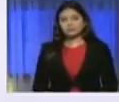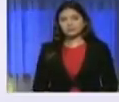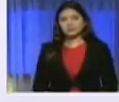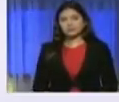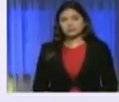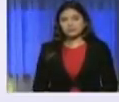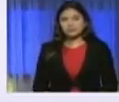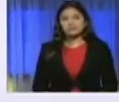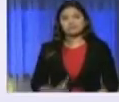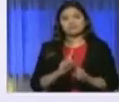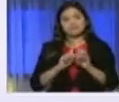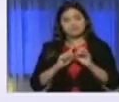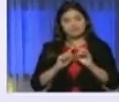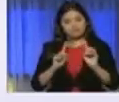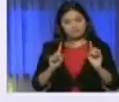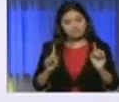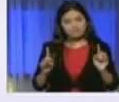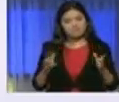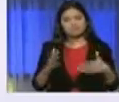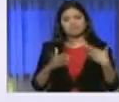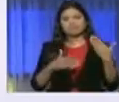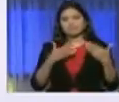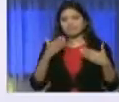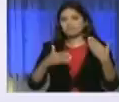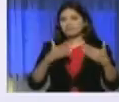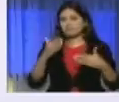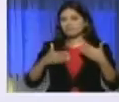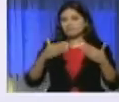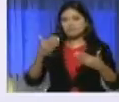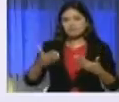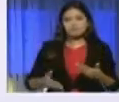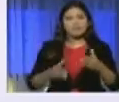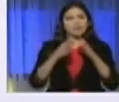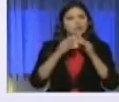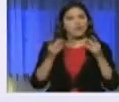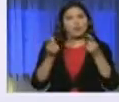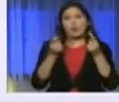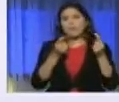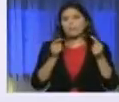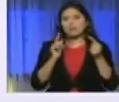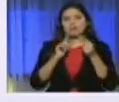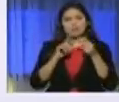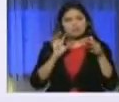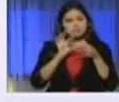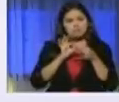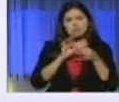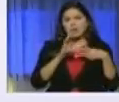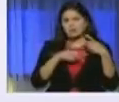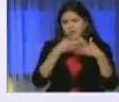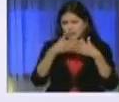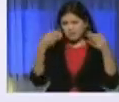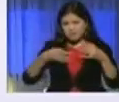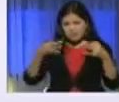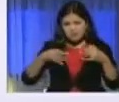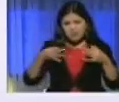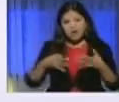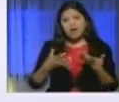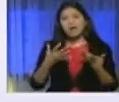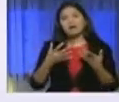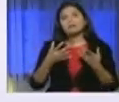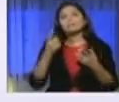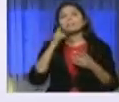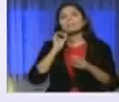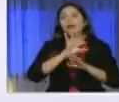Mientras vayamos estableciendo todos los precios vinculados a los costos reales, con su margen de